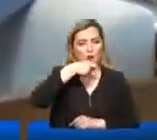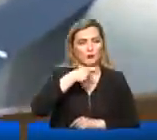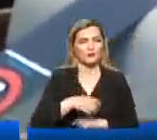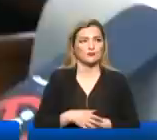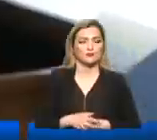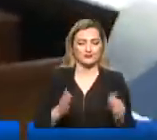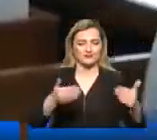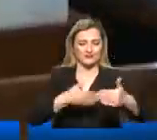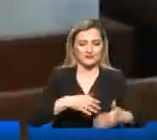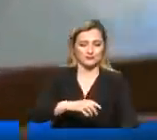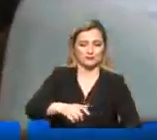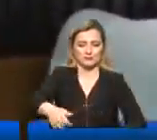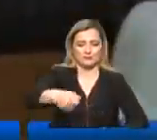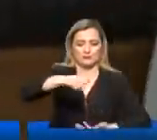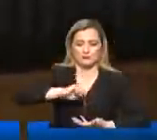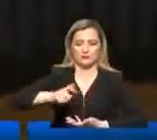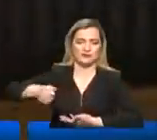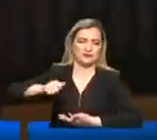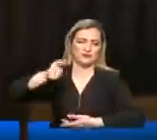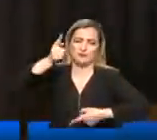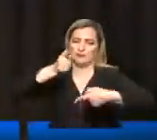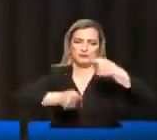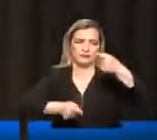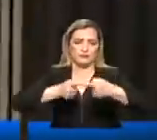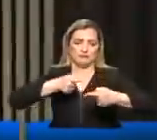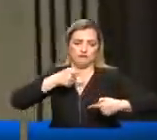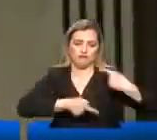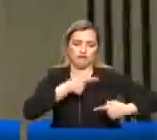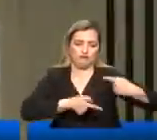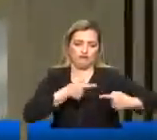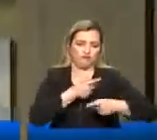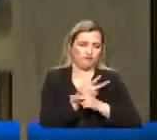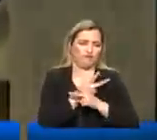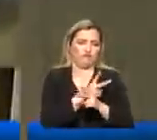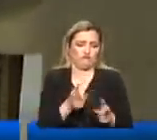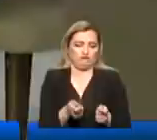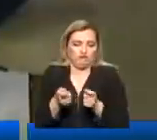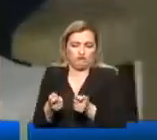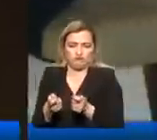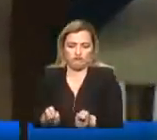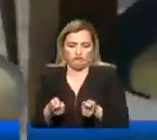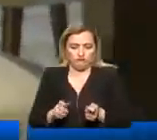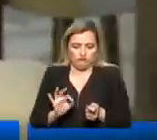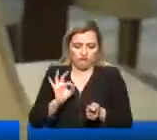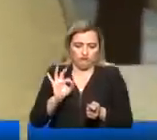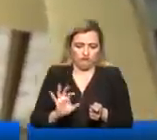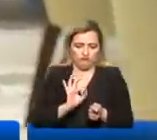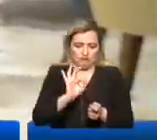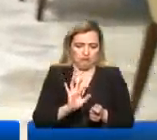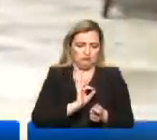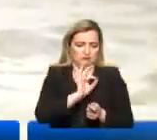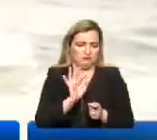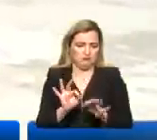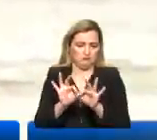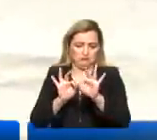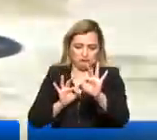bandejas. Obviamente ahora lo que vamos a tener son los alimentos empacados con altos estándares también sanitarios. Tenemos todo el